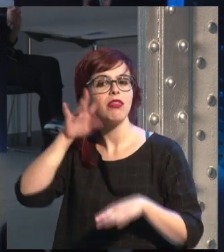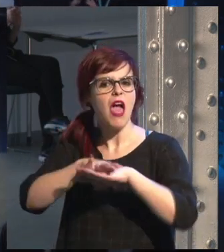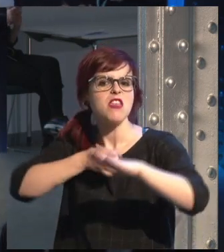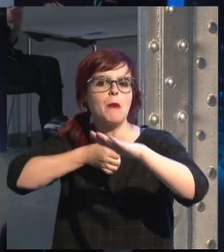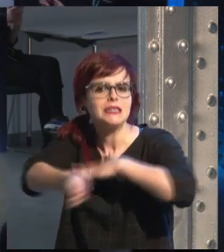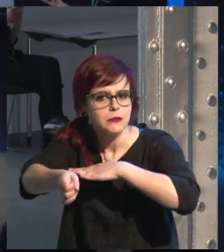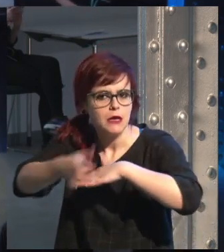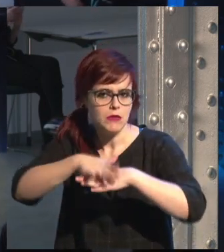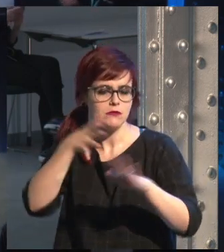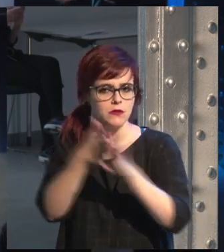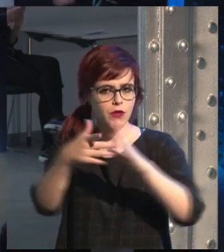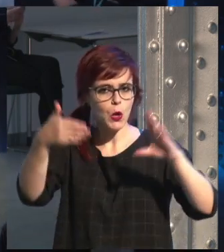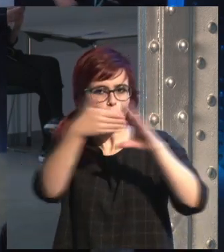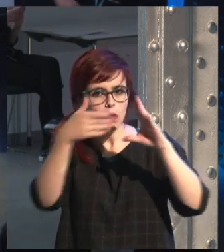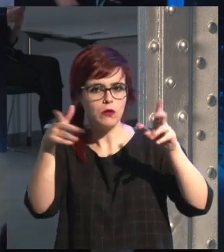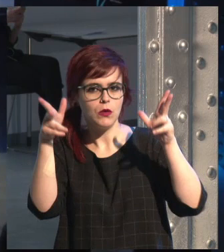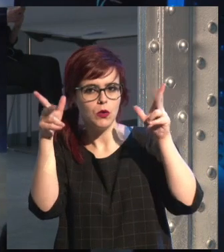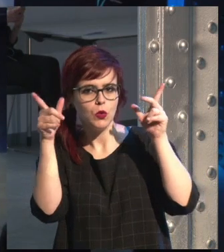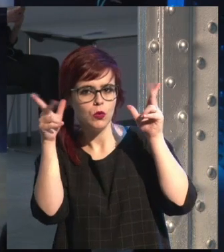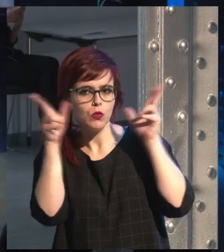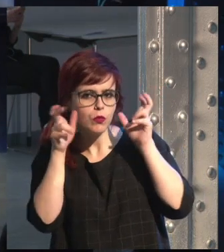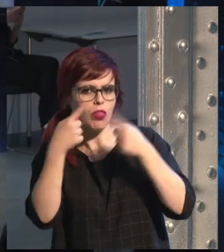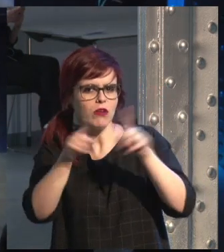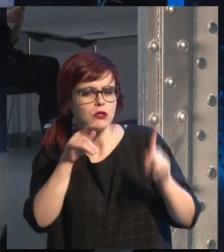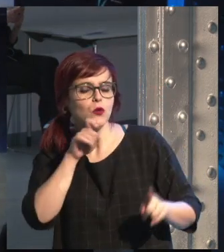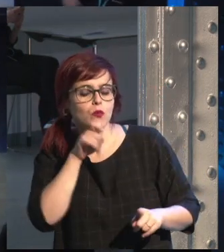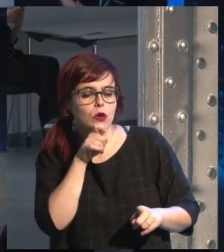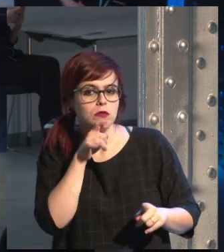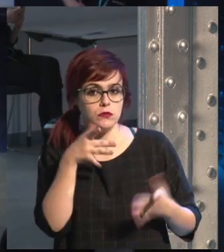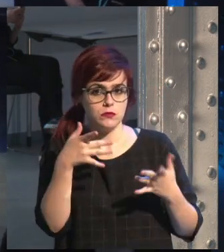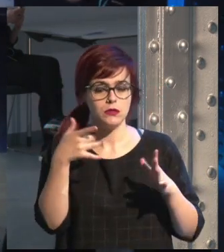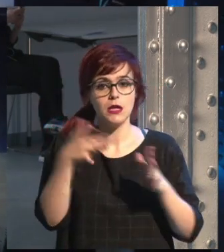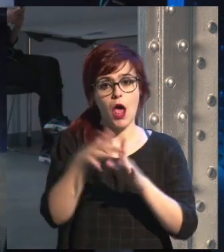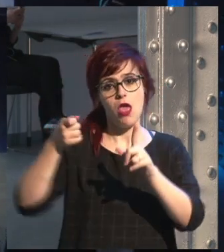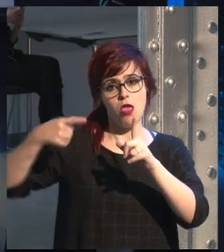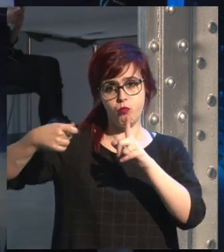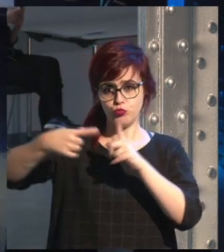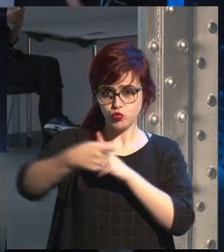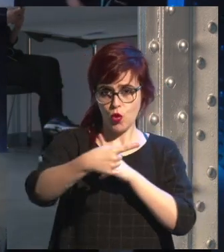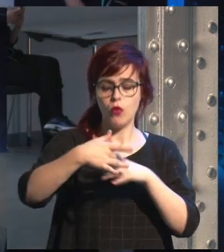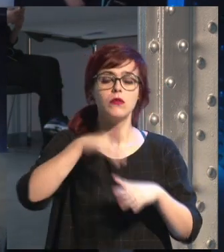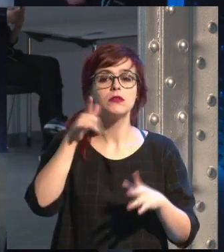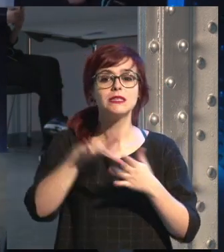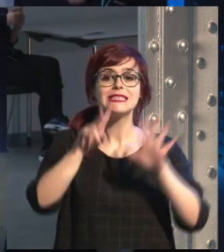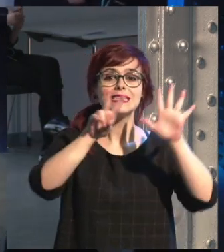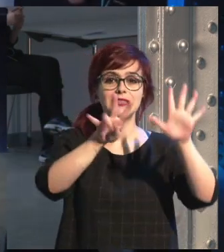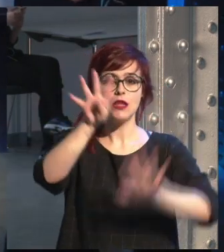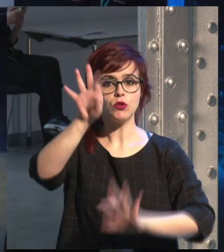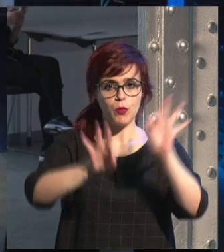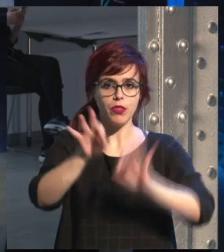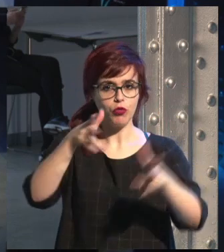tengo que hacer más hincapié. ¿Vale? Ahora, normalmente los impulsos que recibimos, la mayoría, un 74%, son